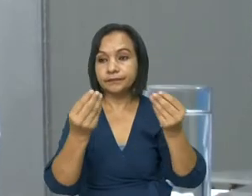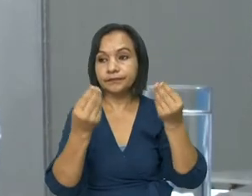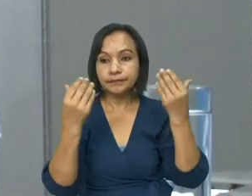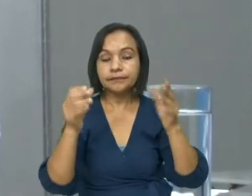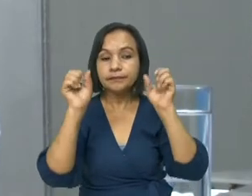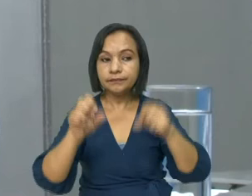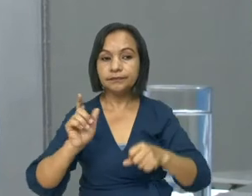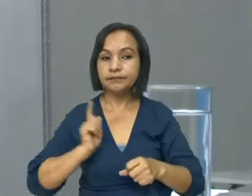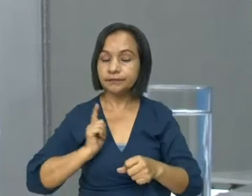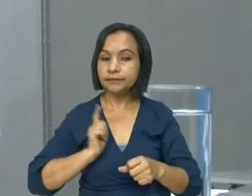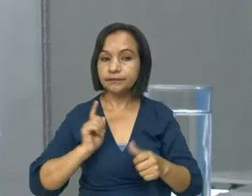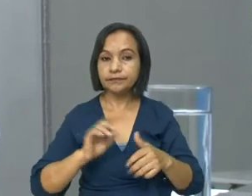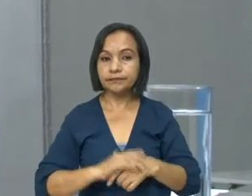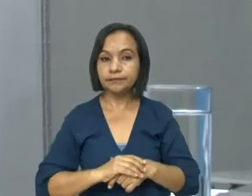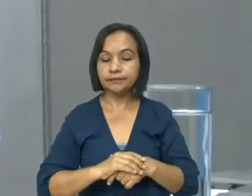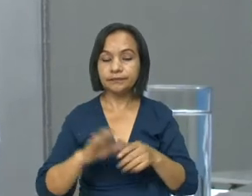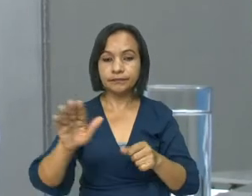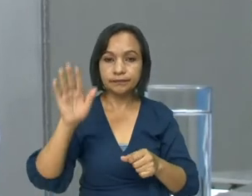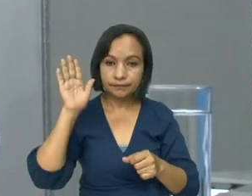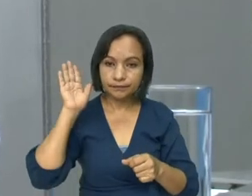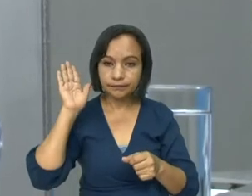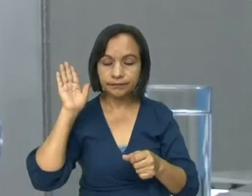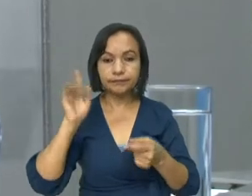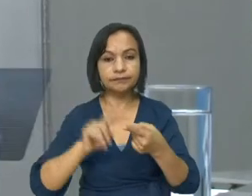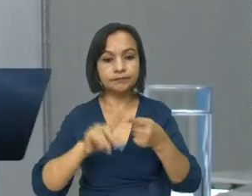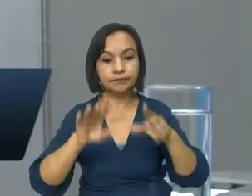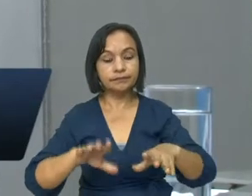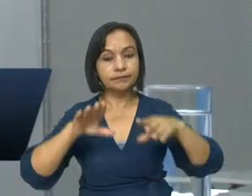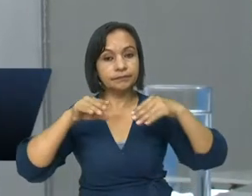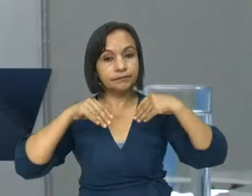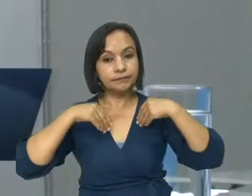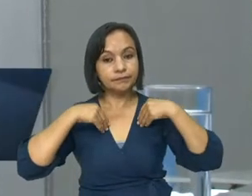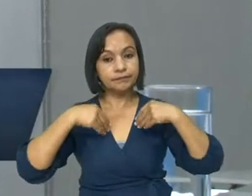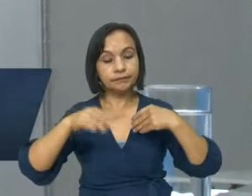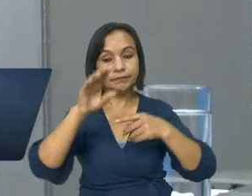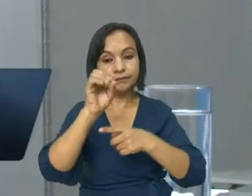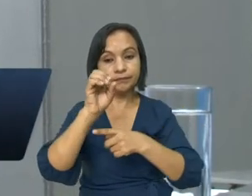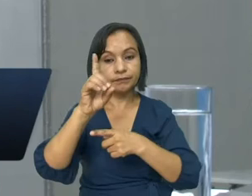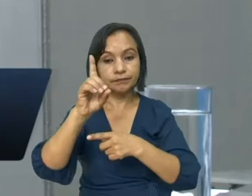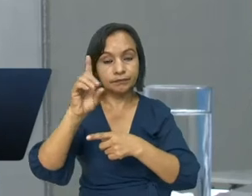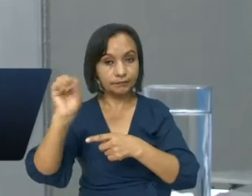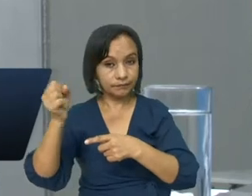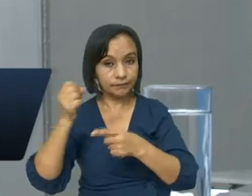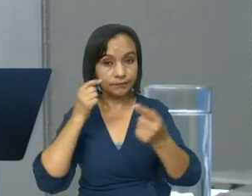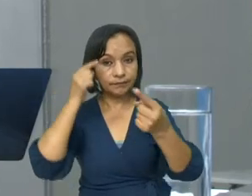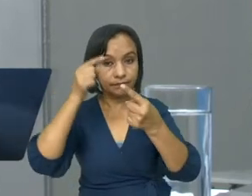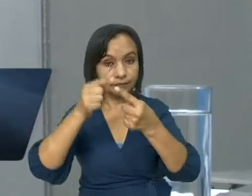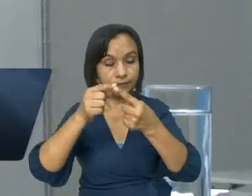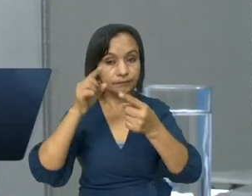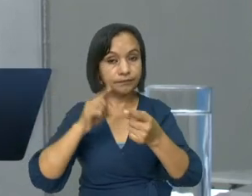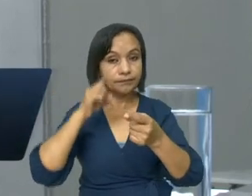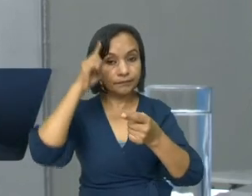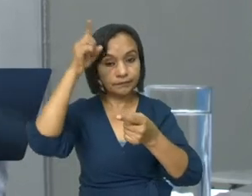que tenemos, pues, porque hay un compromiso asumido en estos mismos ODS, los Objetivos de